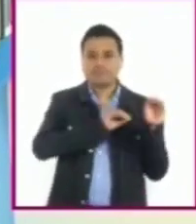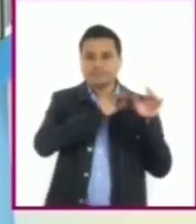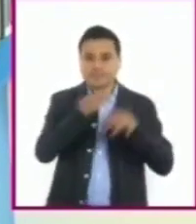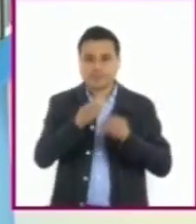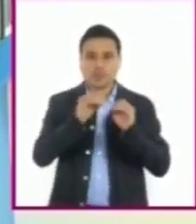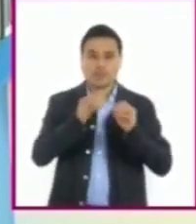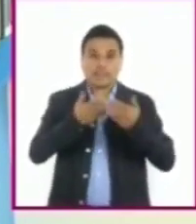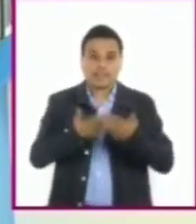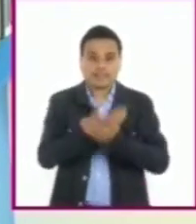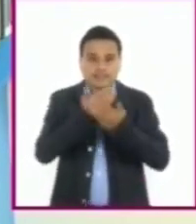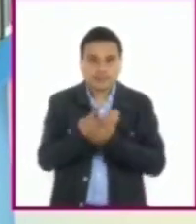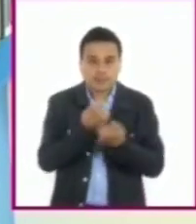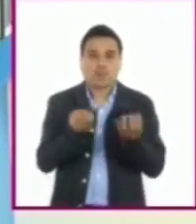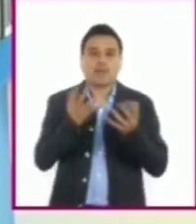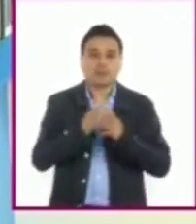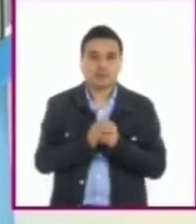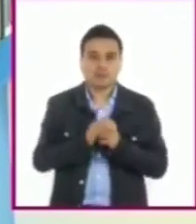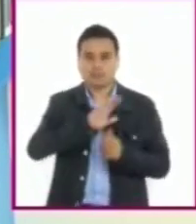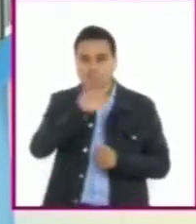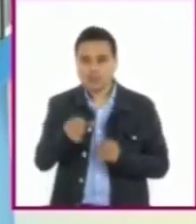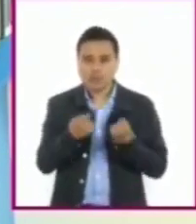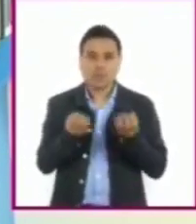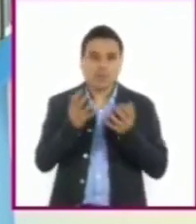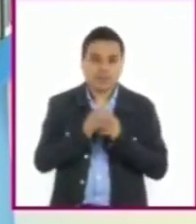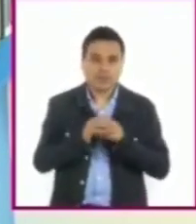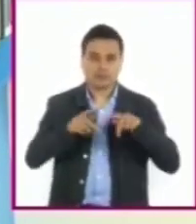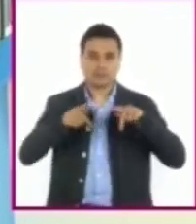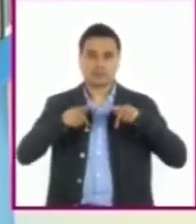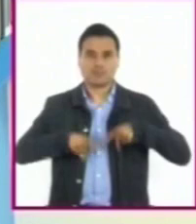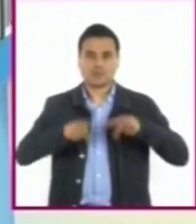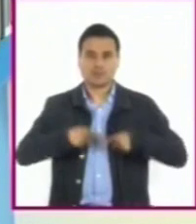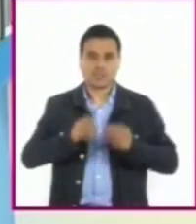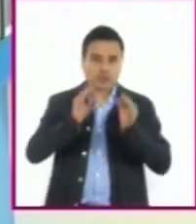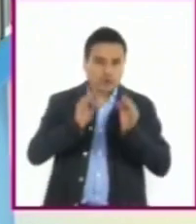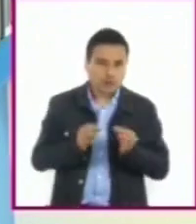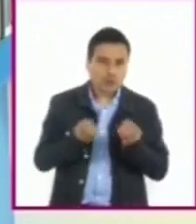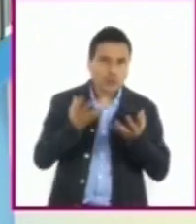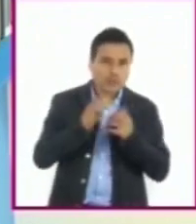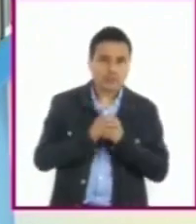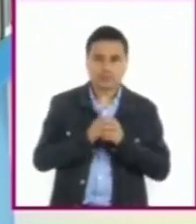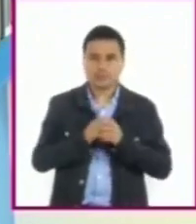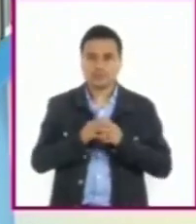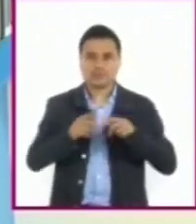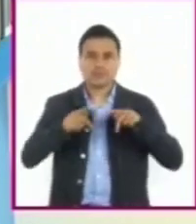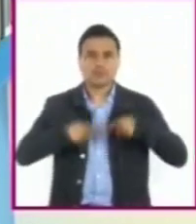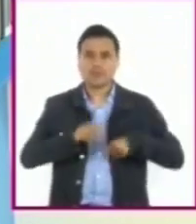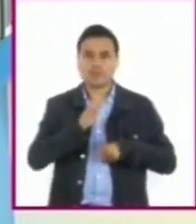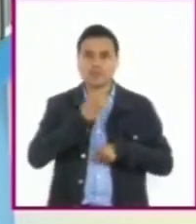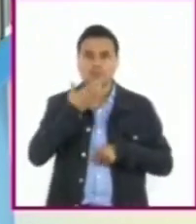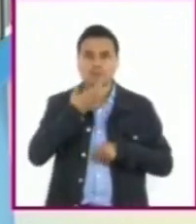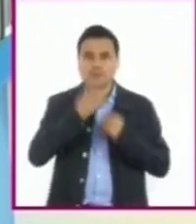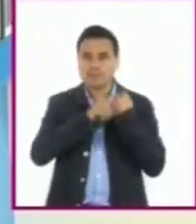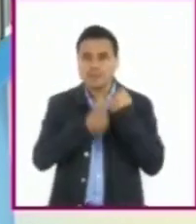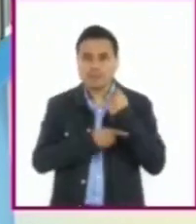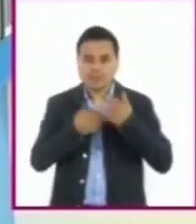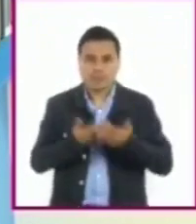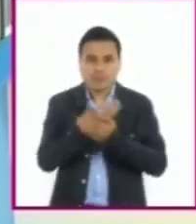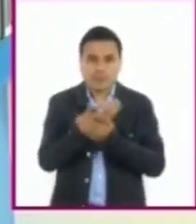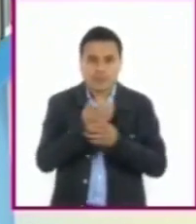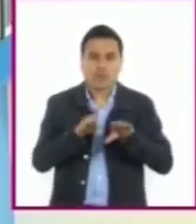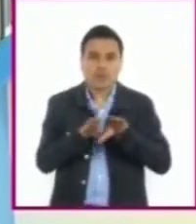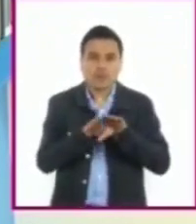natalidad, mortalidad, composición poblacional, fertilidad, población urbana, población rural.